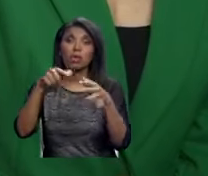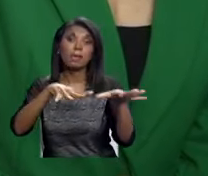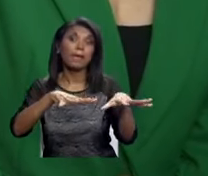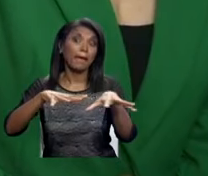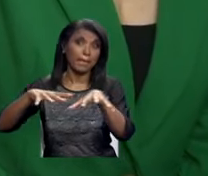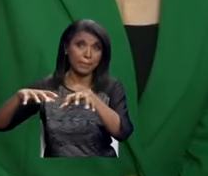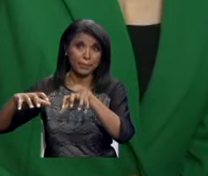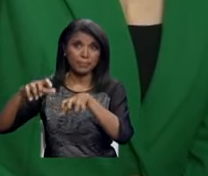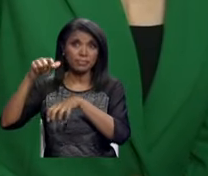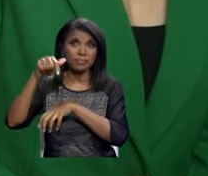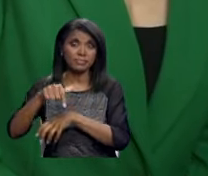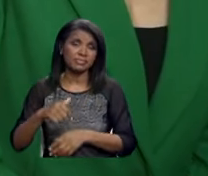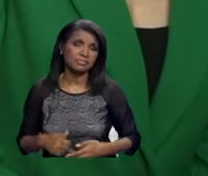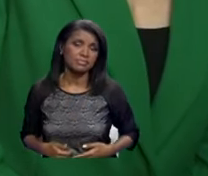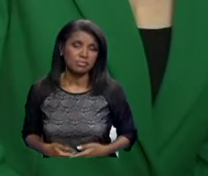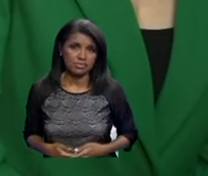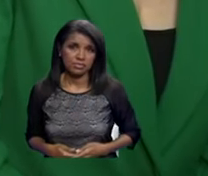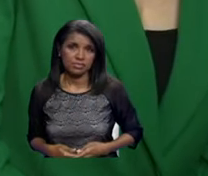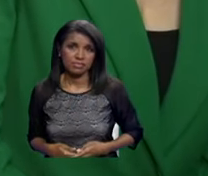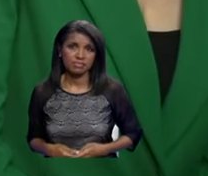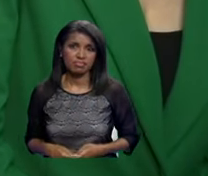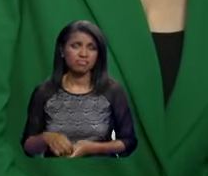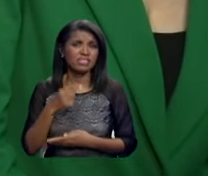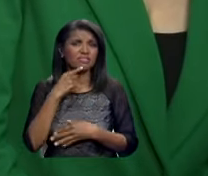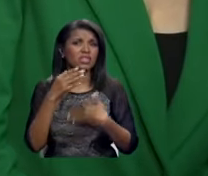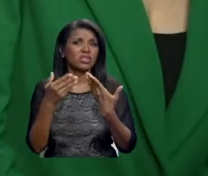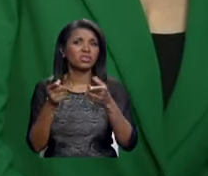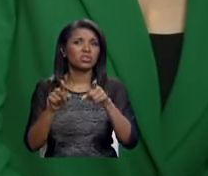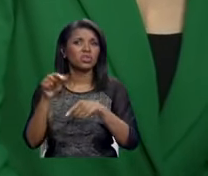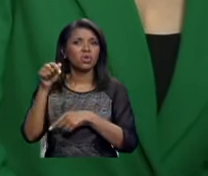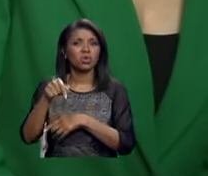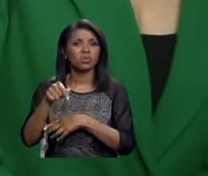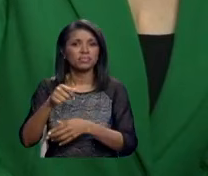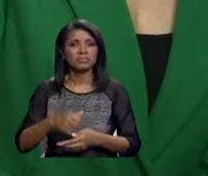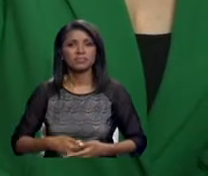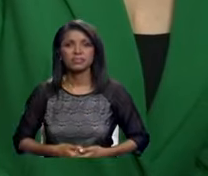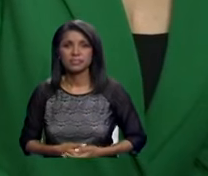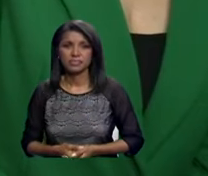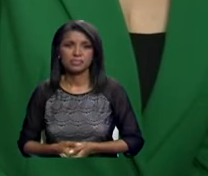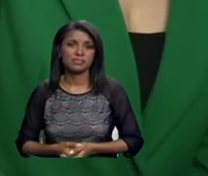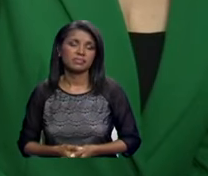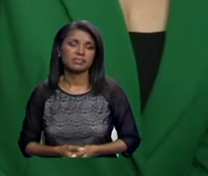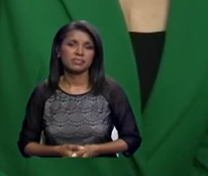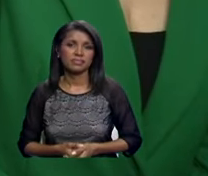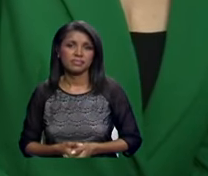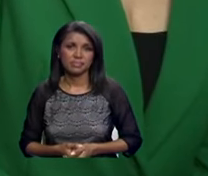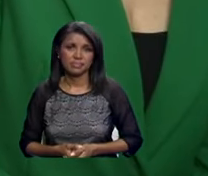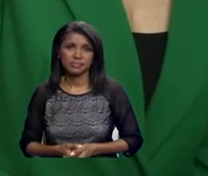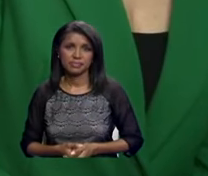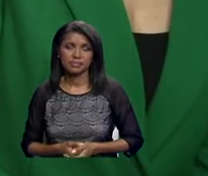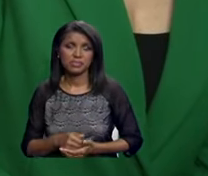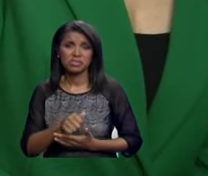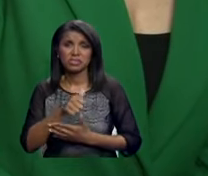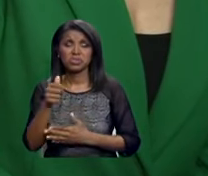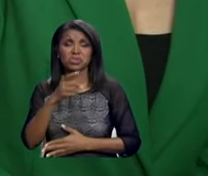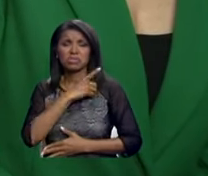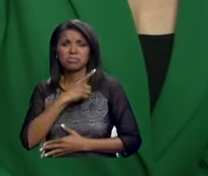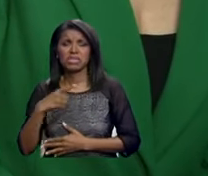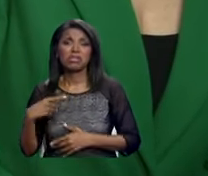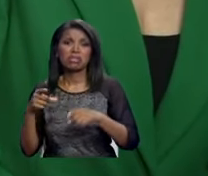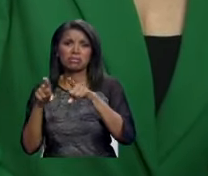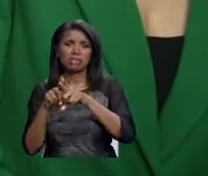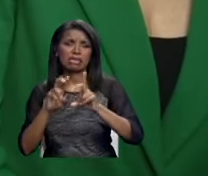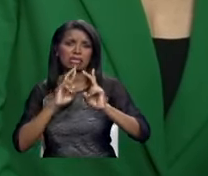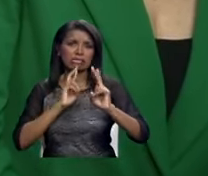cuando los diputados de la bancada de Vamos reclamaban lo que había sucedido hoy y recibían respuestas por parte de diputados de RM